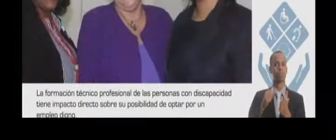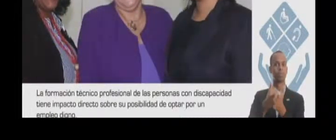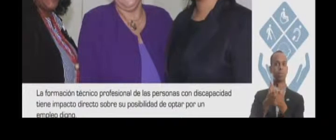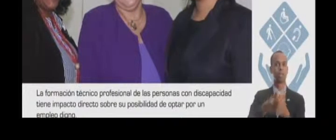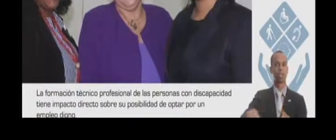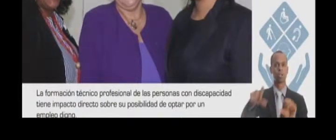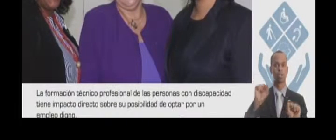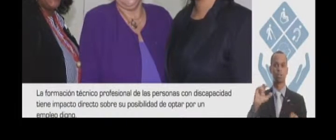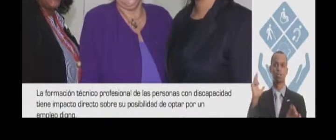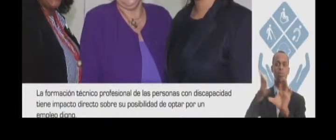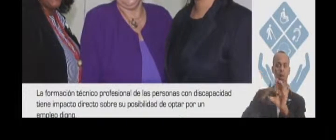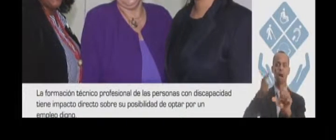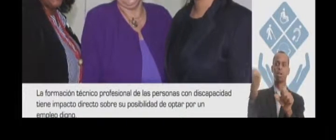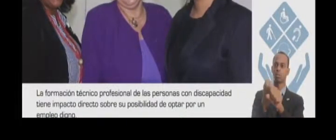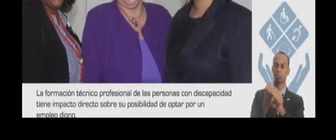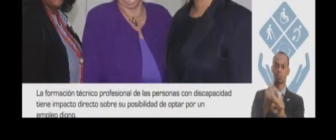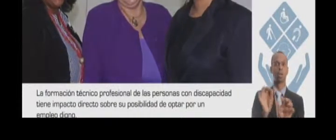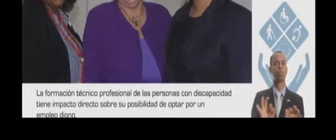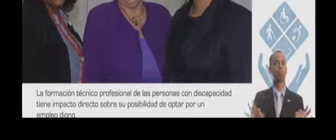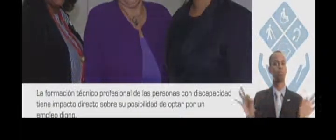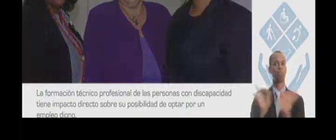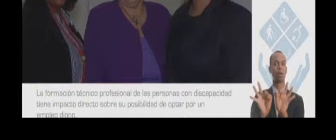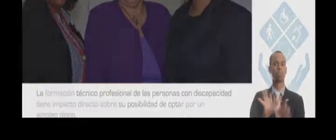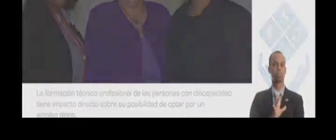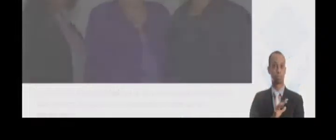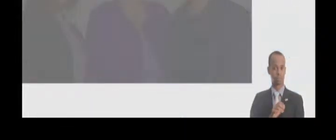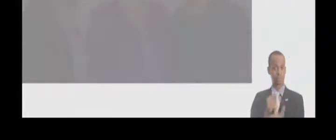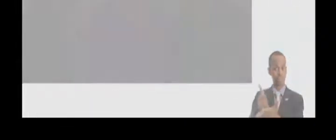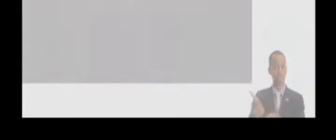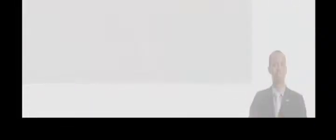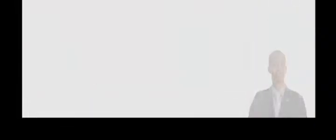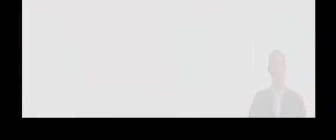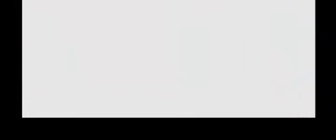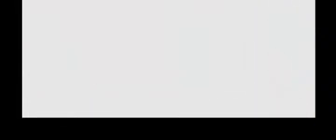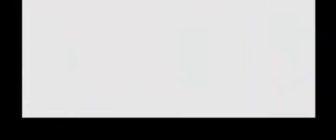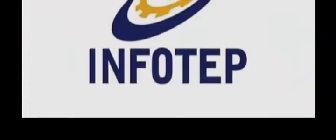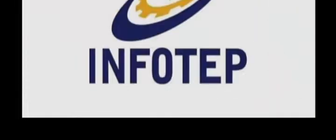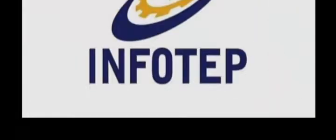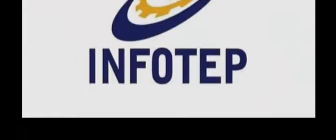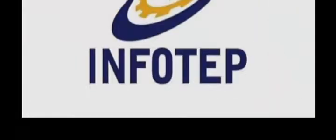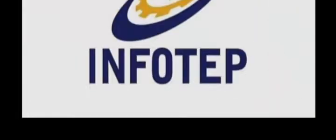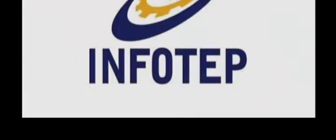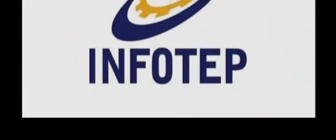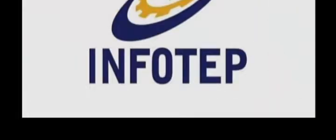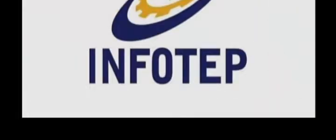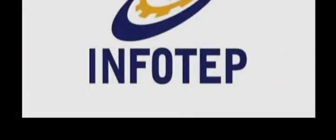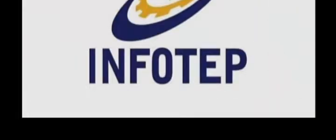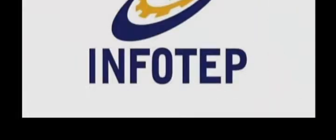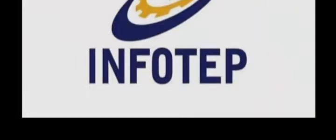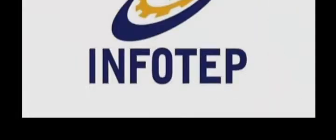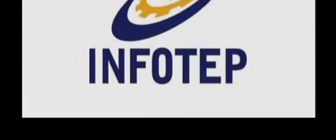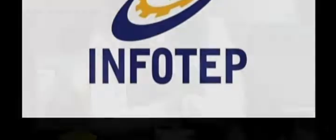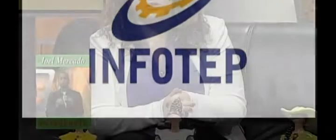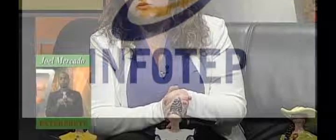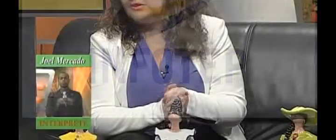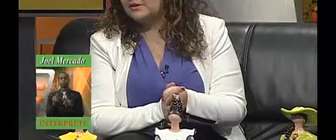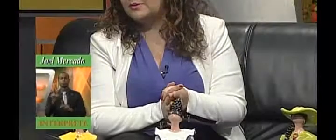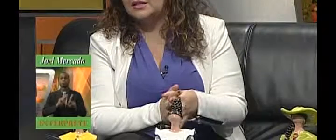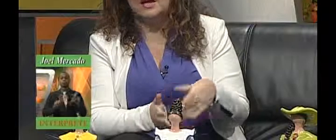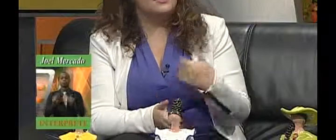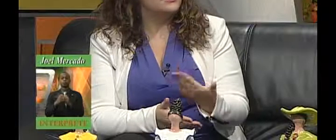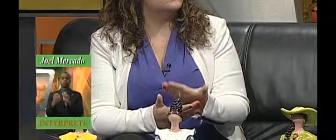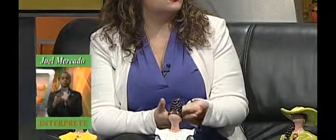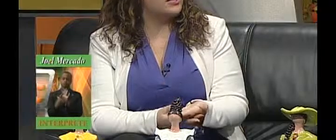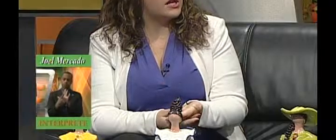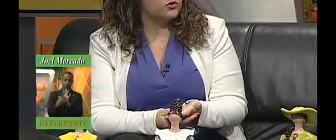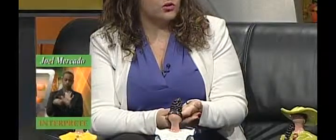Otro tema que empezamos a trabajar a final del año, pero que creemos que es muy importante, el tema de la participación política. Claro. De las personas con